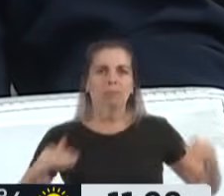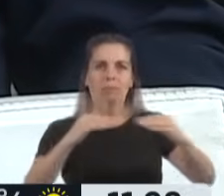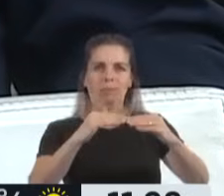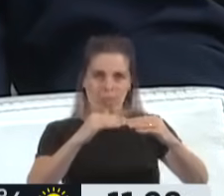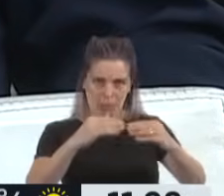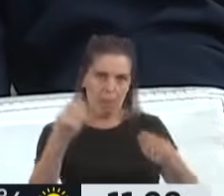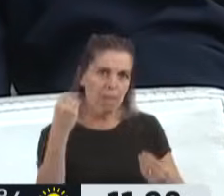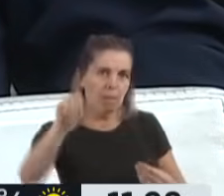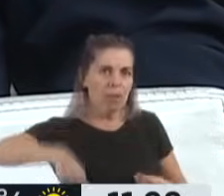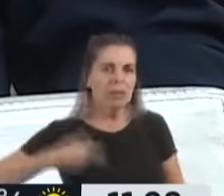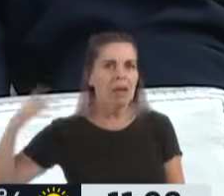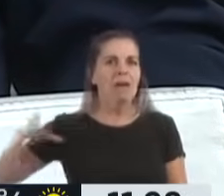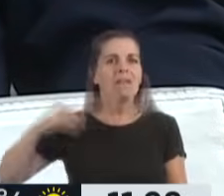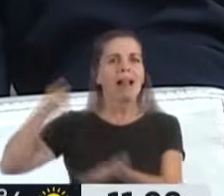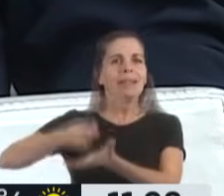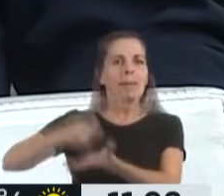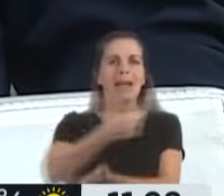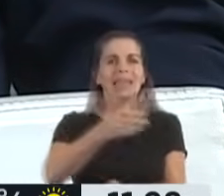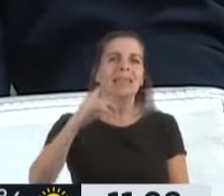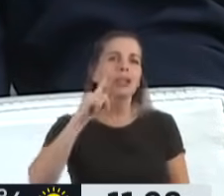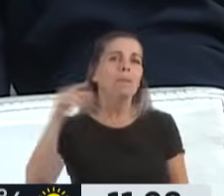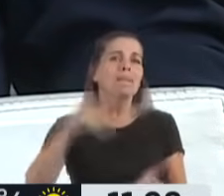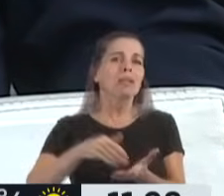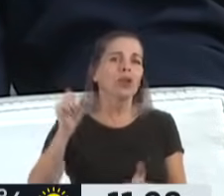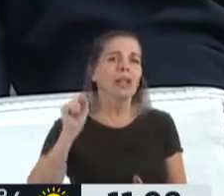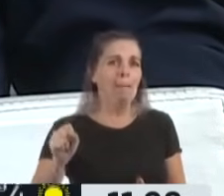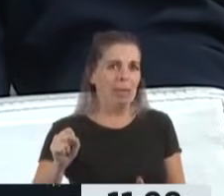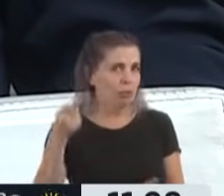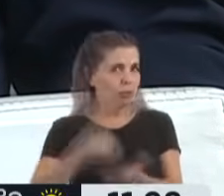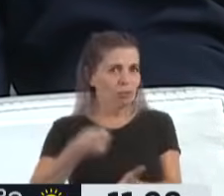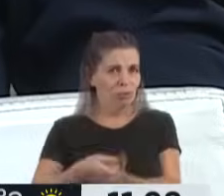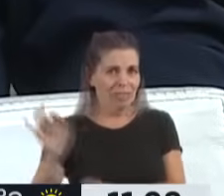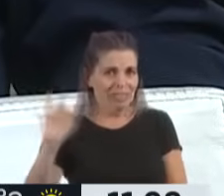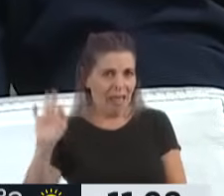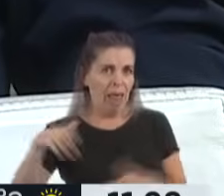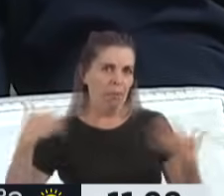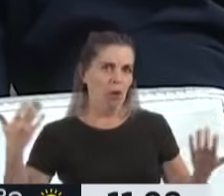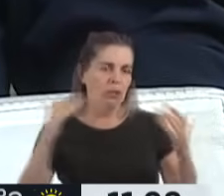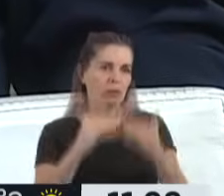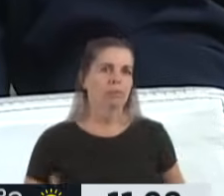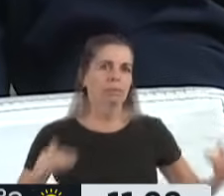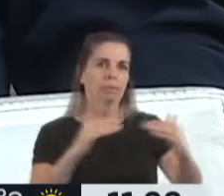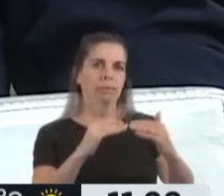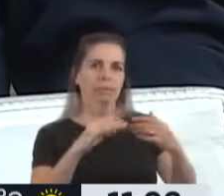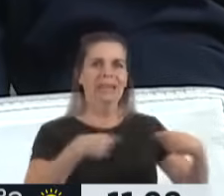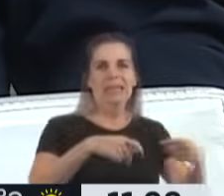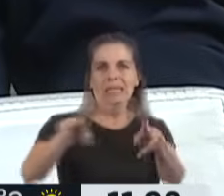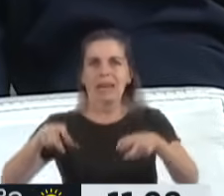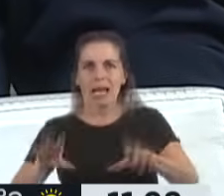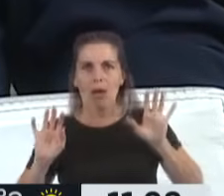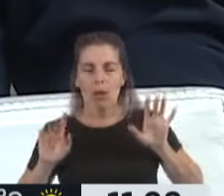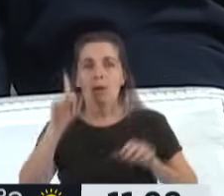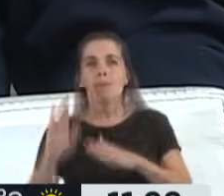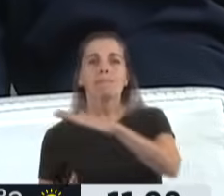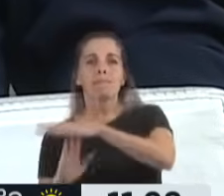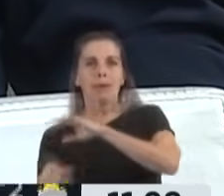de 600.000 millones de pesos que se le debe. Y en ese sentido, las declaraciones del titular de AES, una de las principales